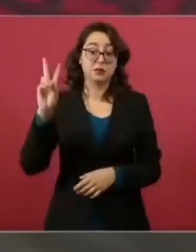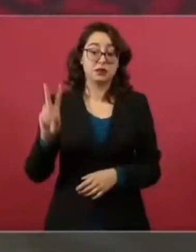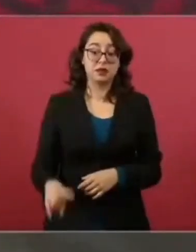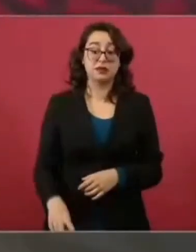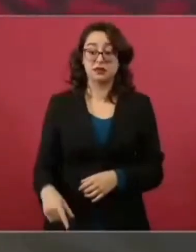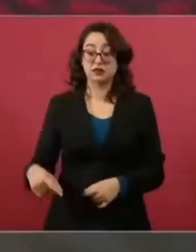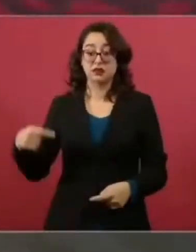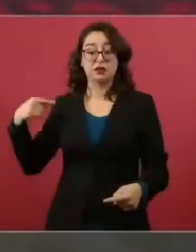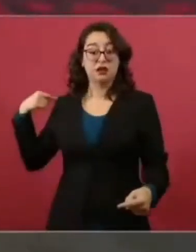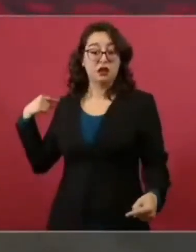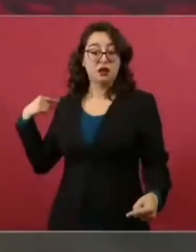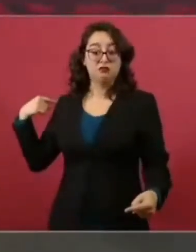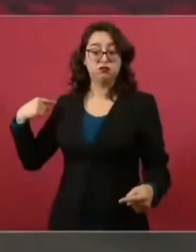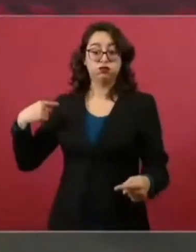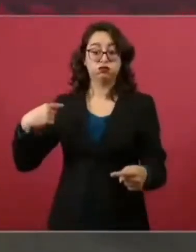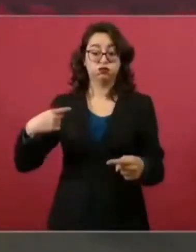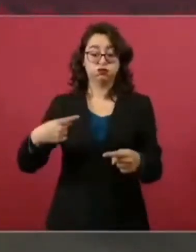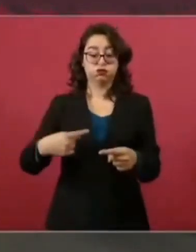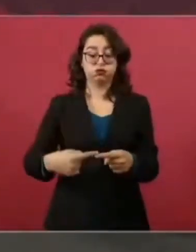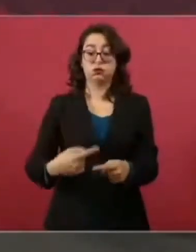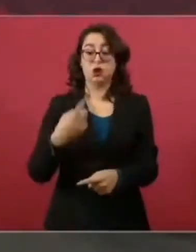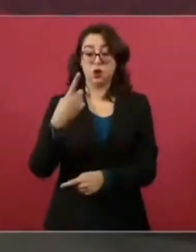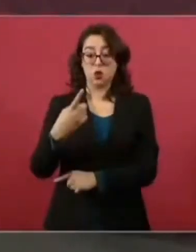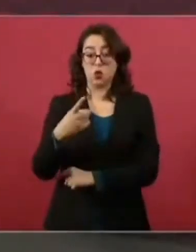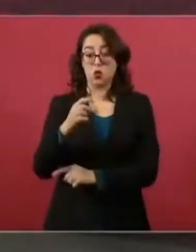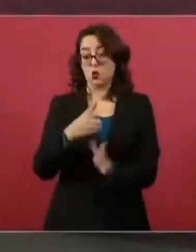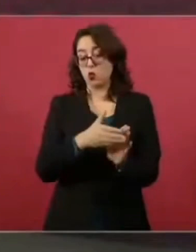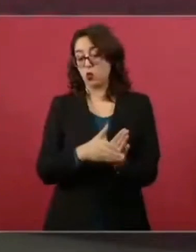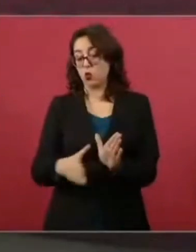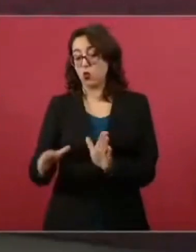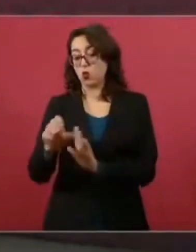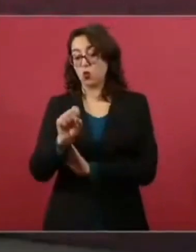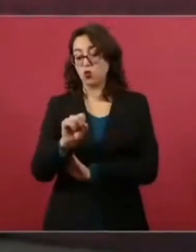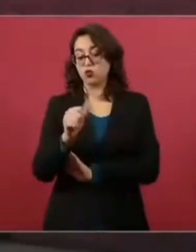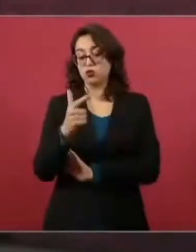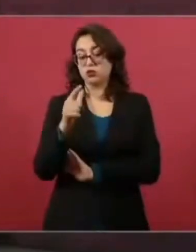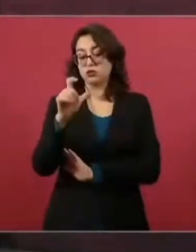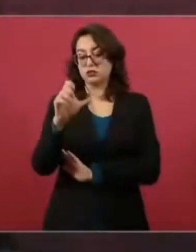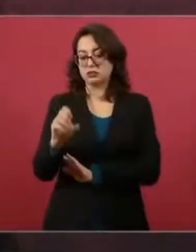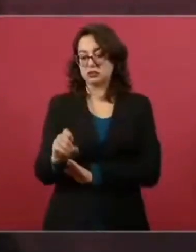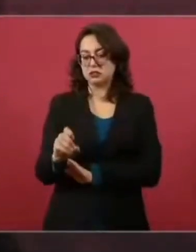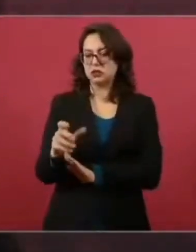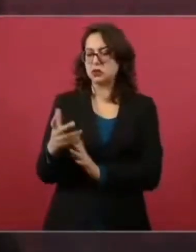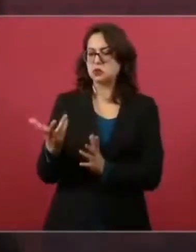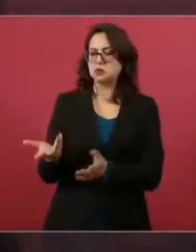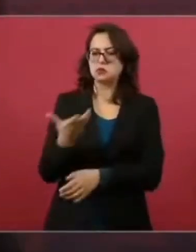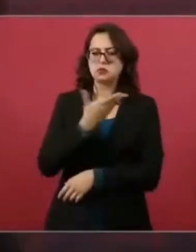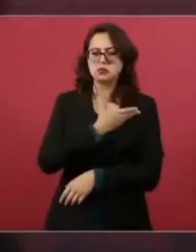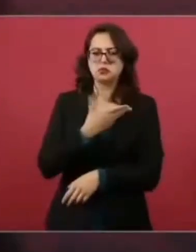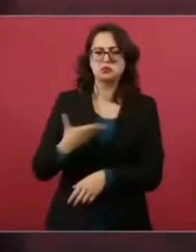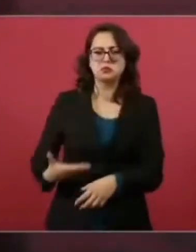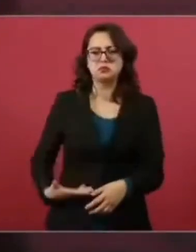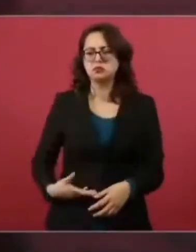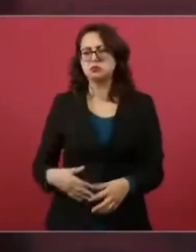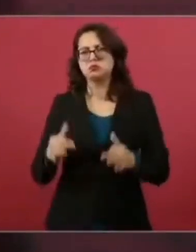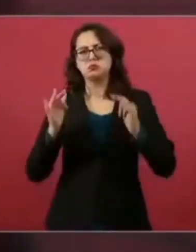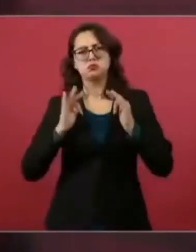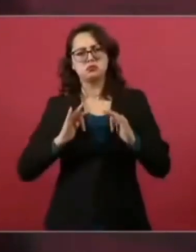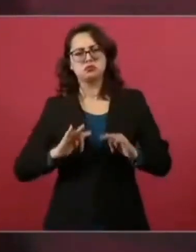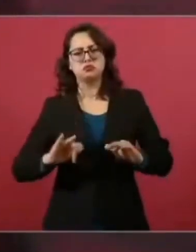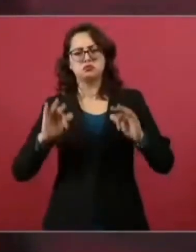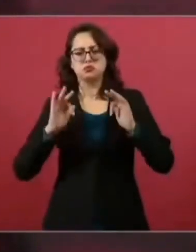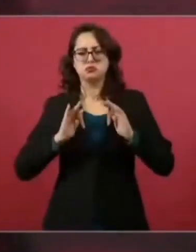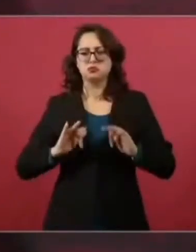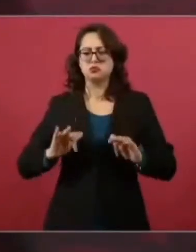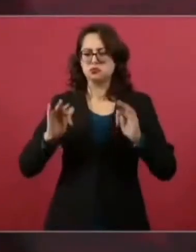pensando en lo que le hicieron a Francisco I. Madero,